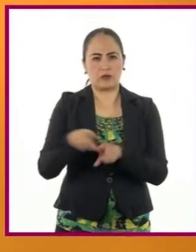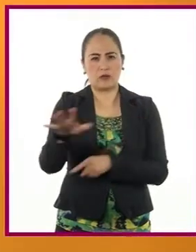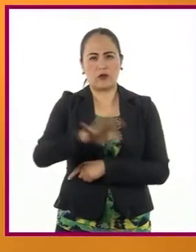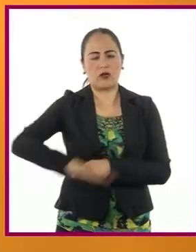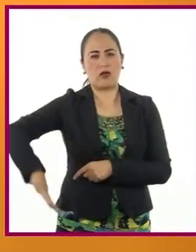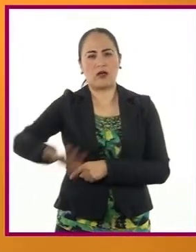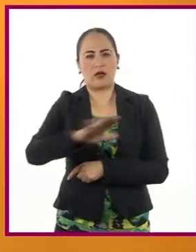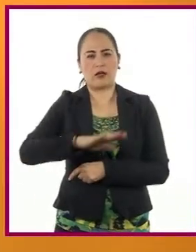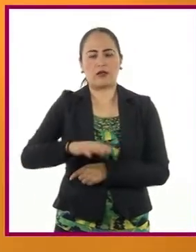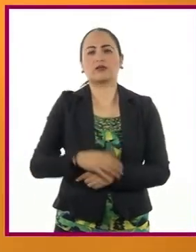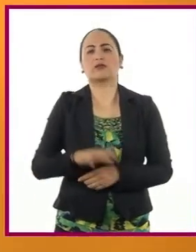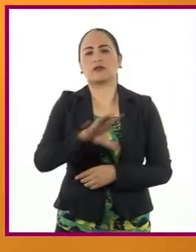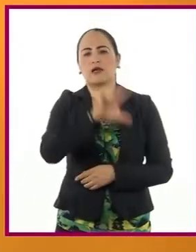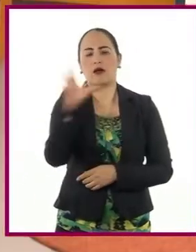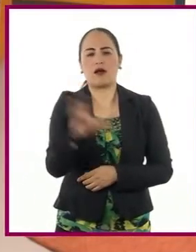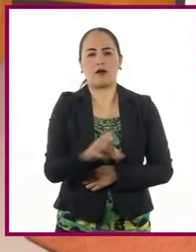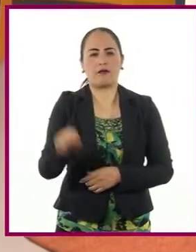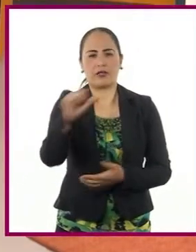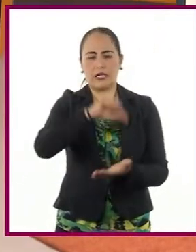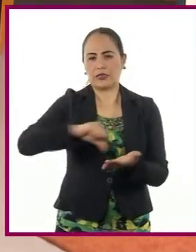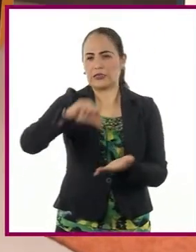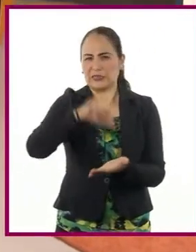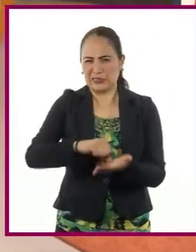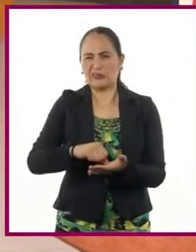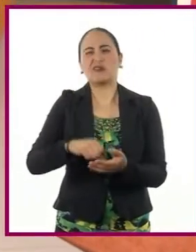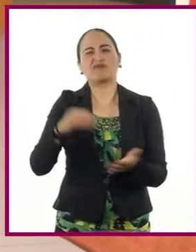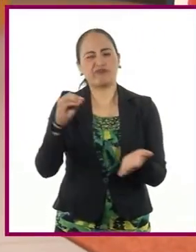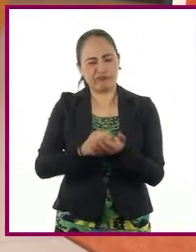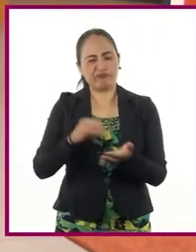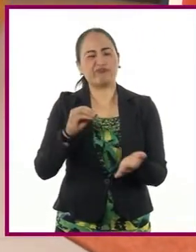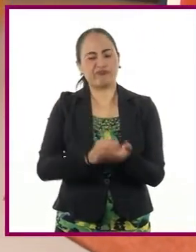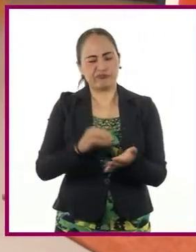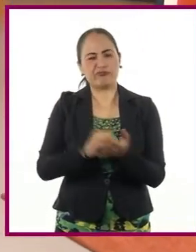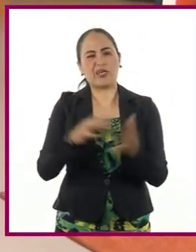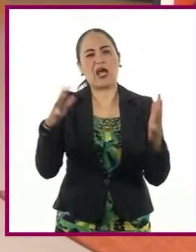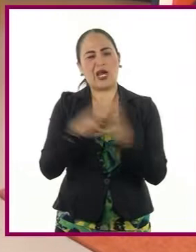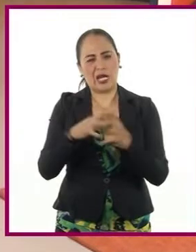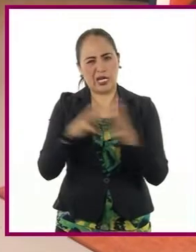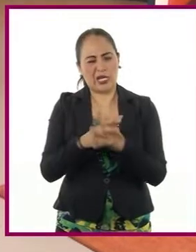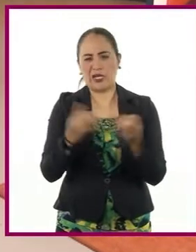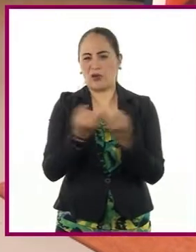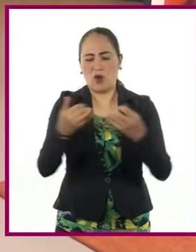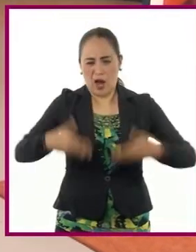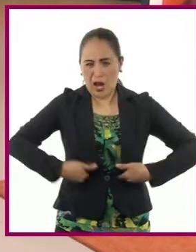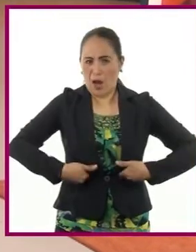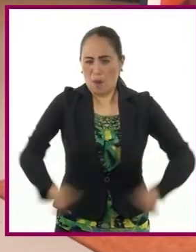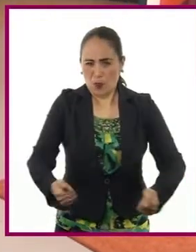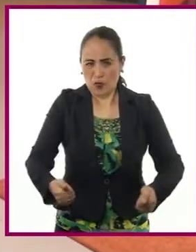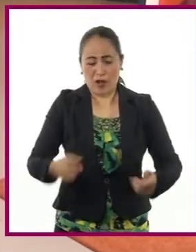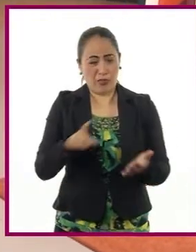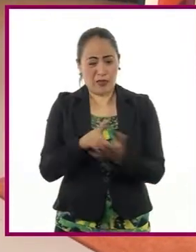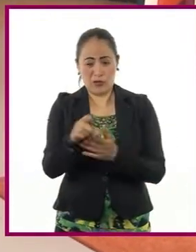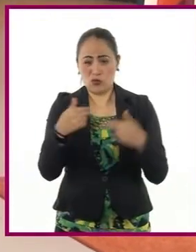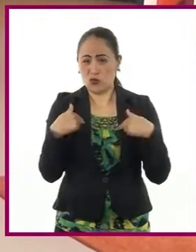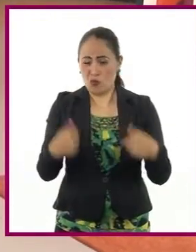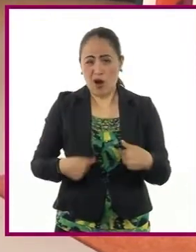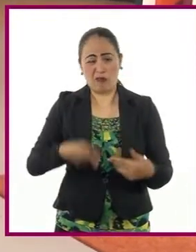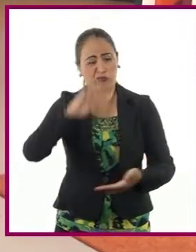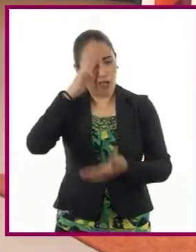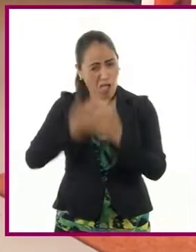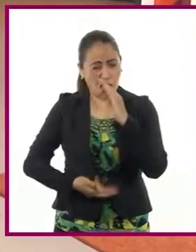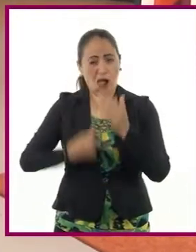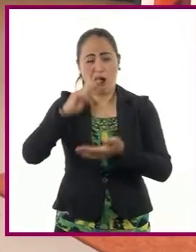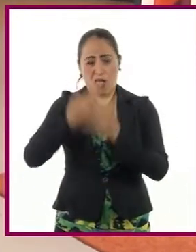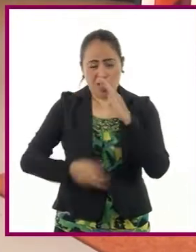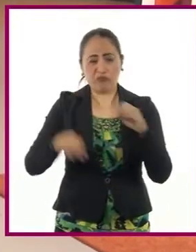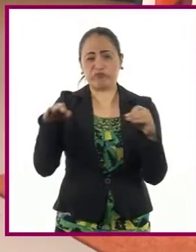República Centroafricana, que está viviendo una guerra, hambruna y la constante violación a los derechos humanos, particularmente